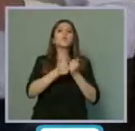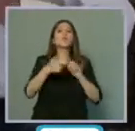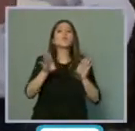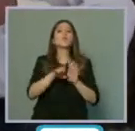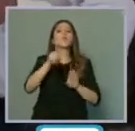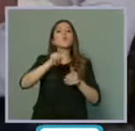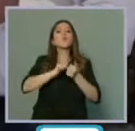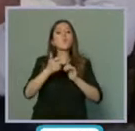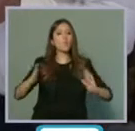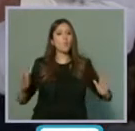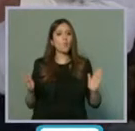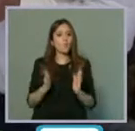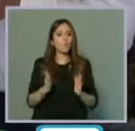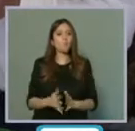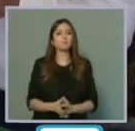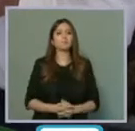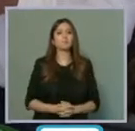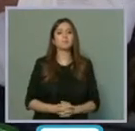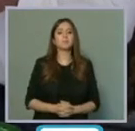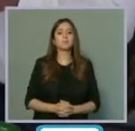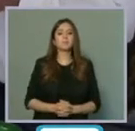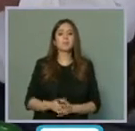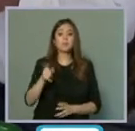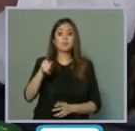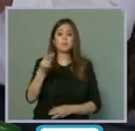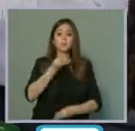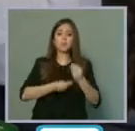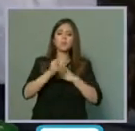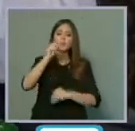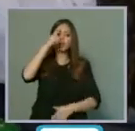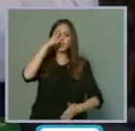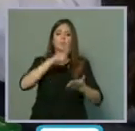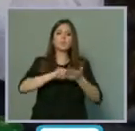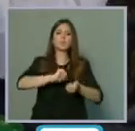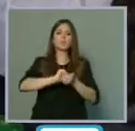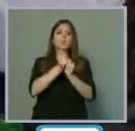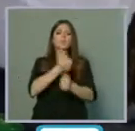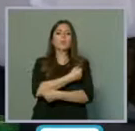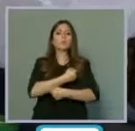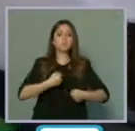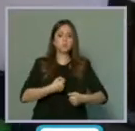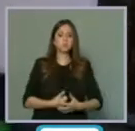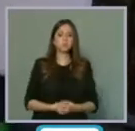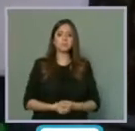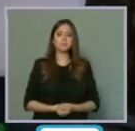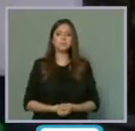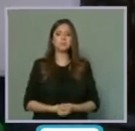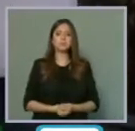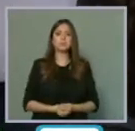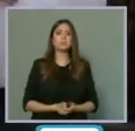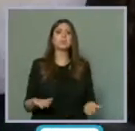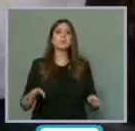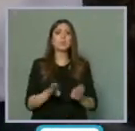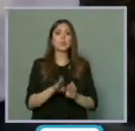la dieta. no creo que puedes engordarse. Engordar, con no, ese no. Con Pues, ese no. como ven,